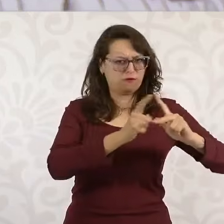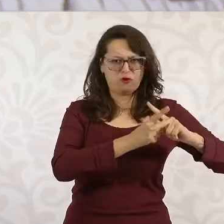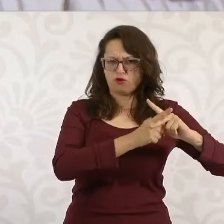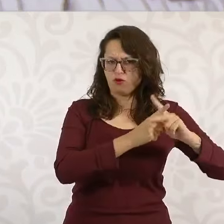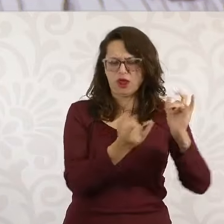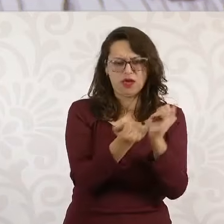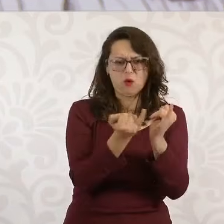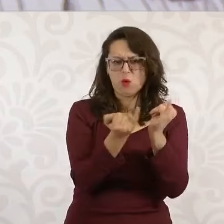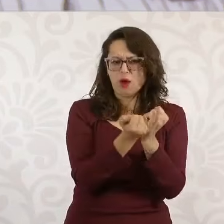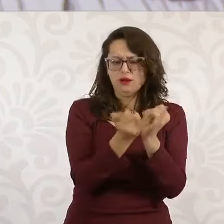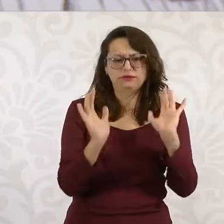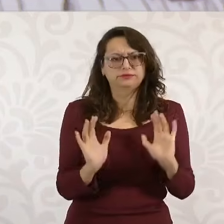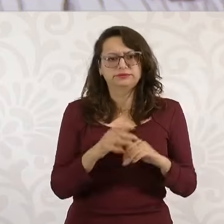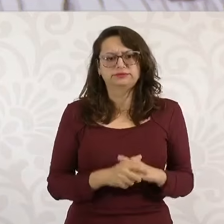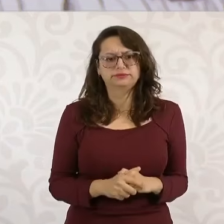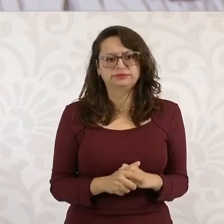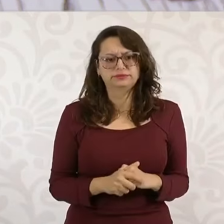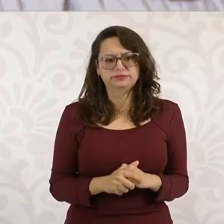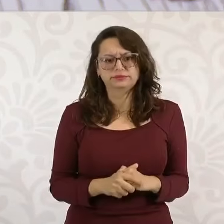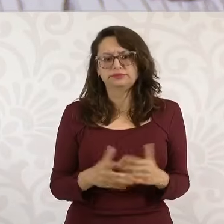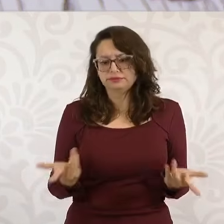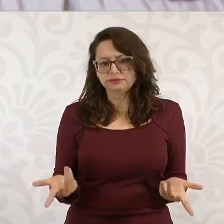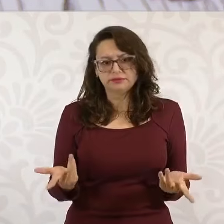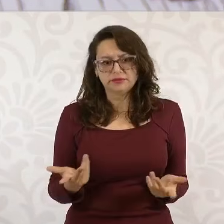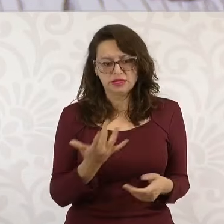mitad en una lista que se vota.